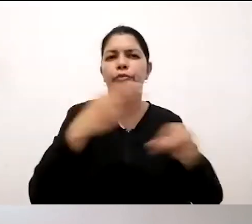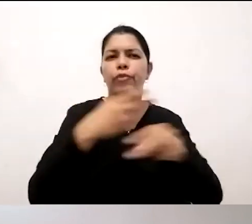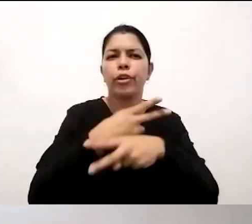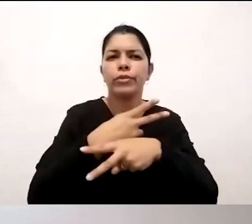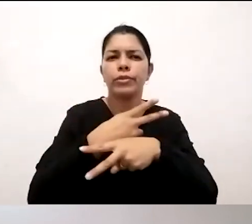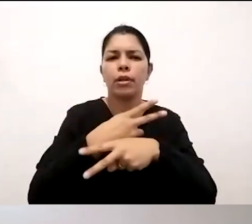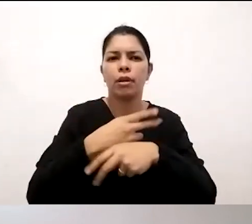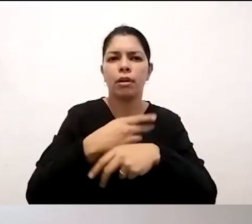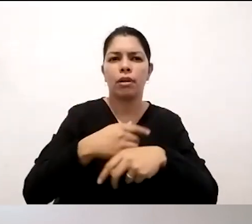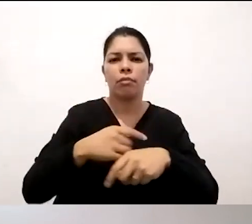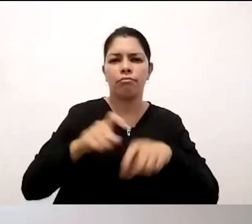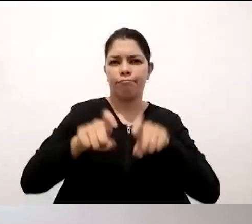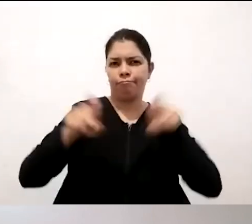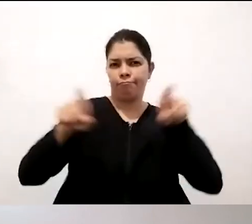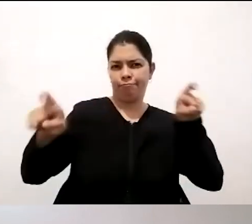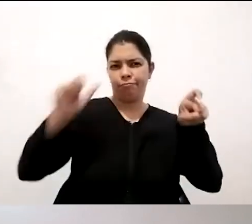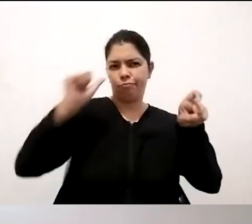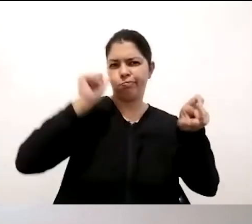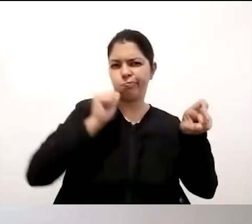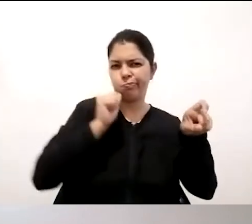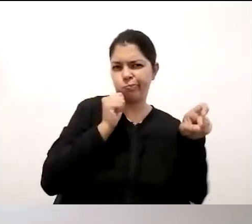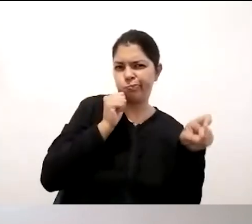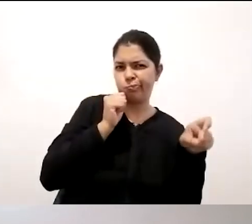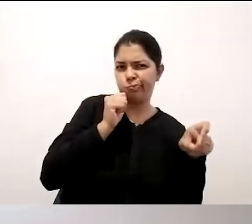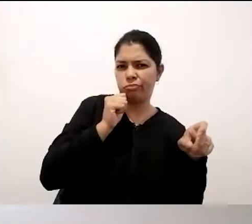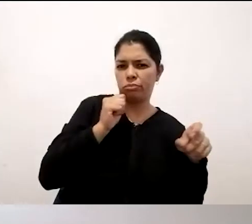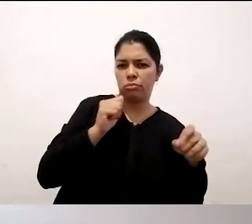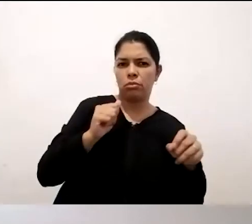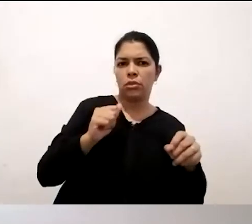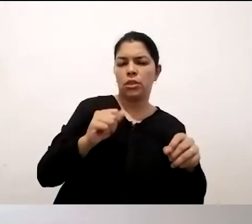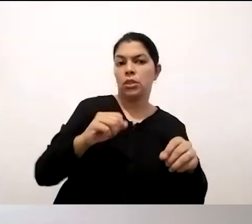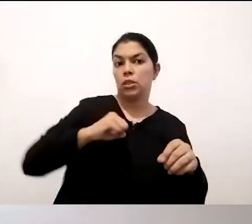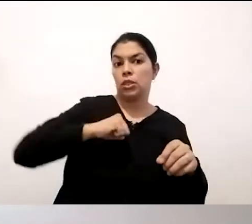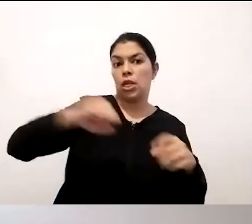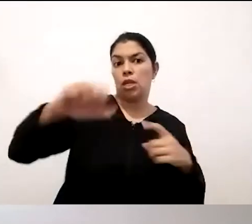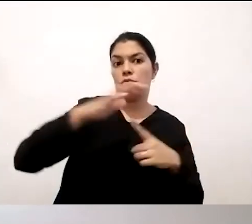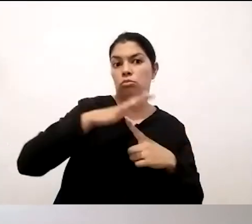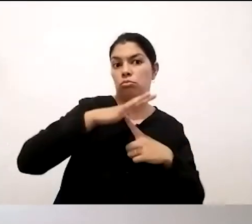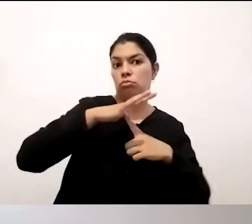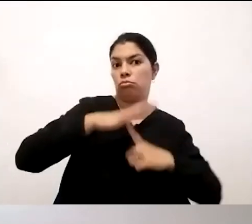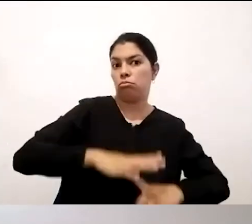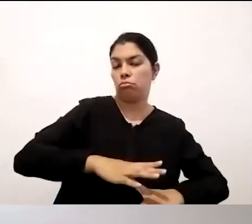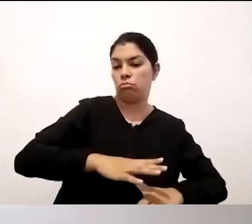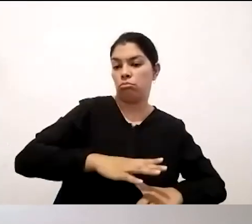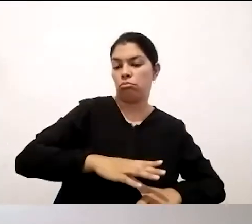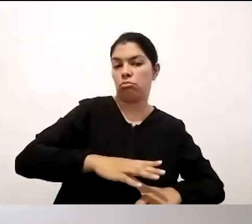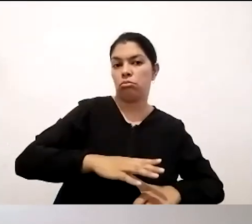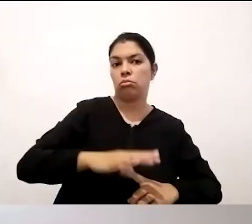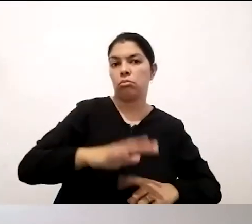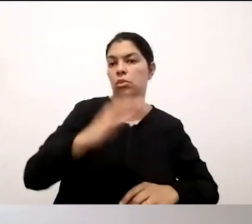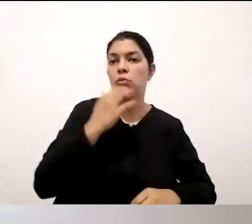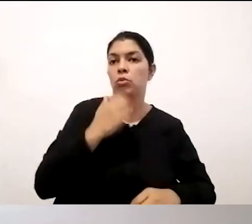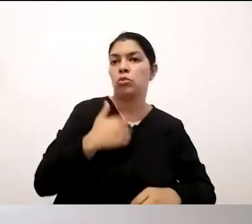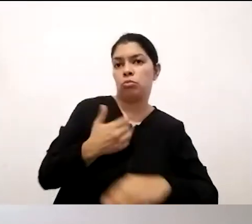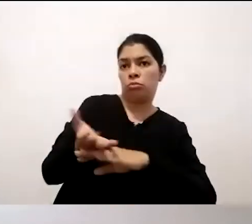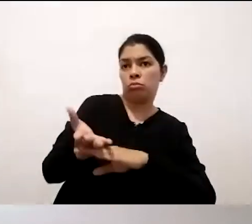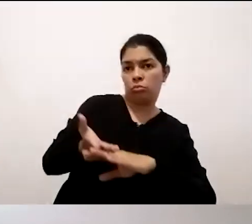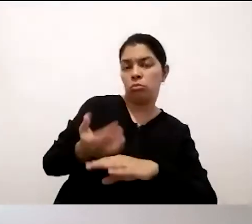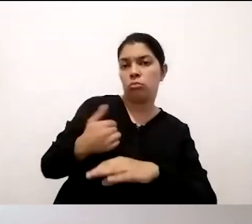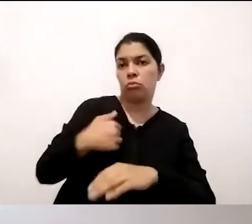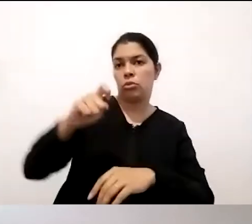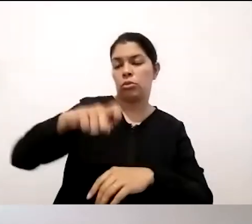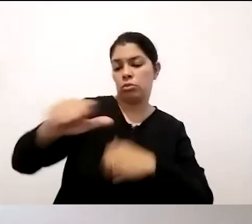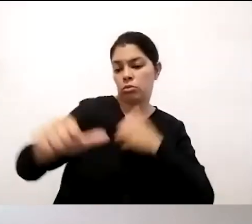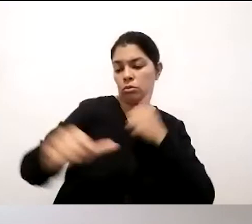de vulneración, de los derechos fundamentales de la mujer que solicita asistencia médica para el parto o para